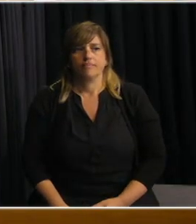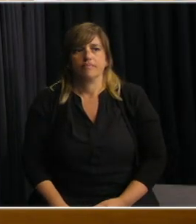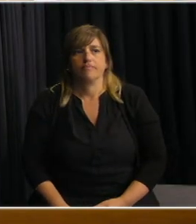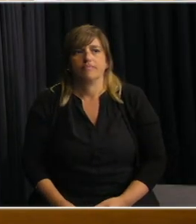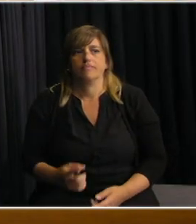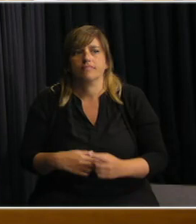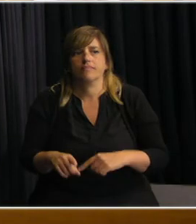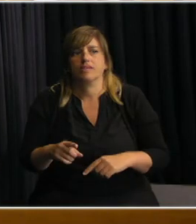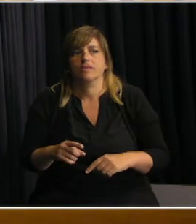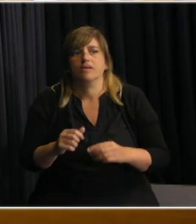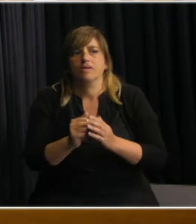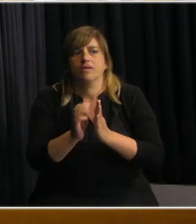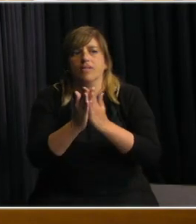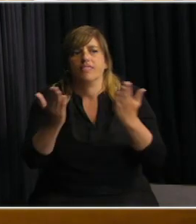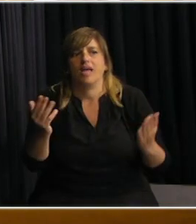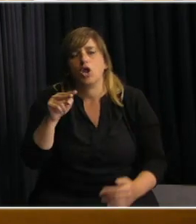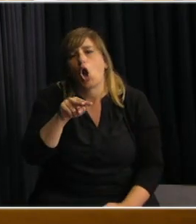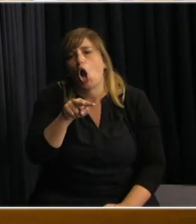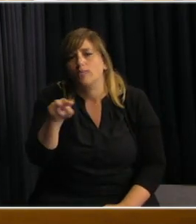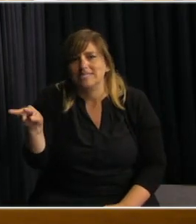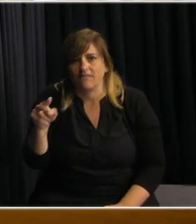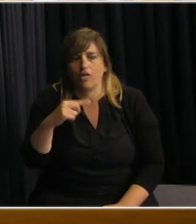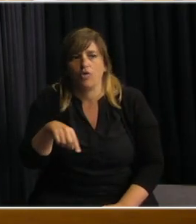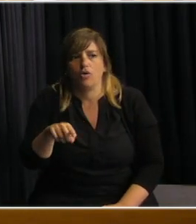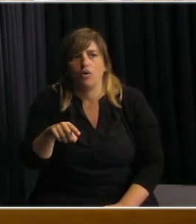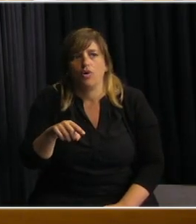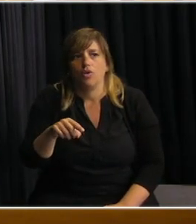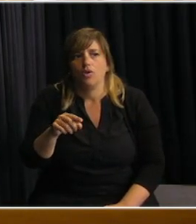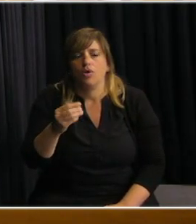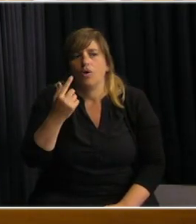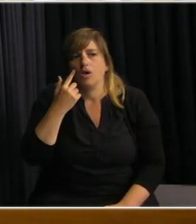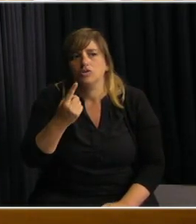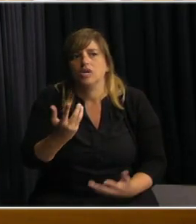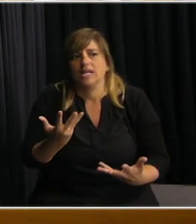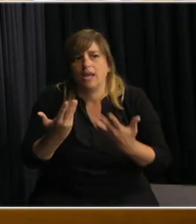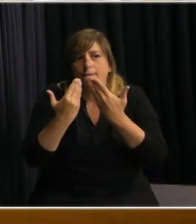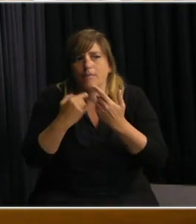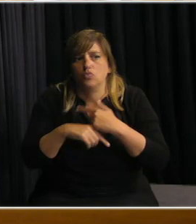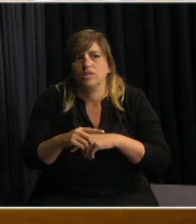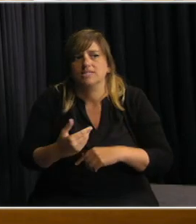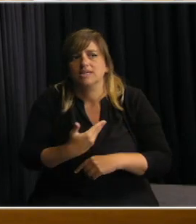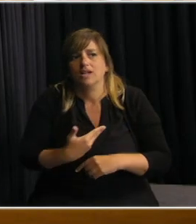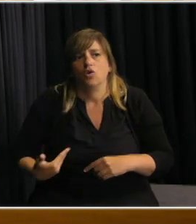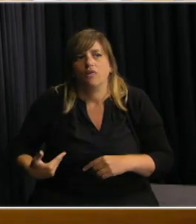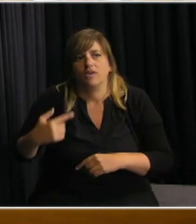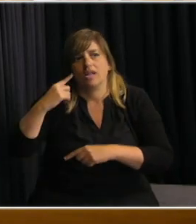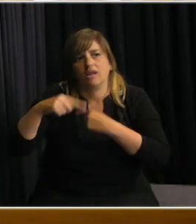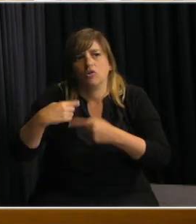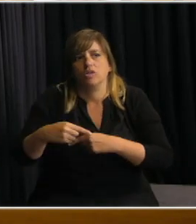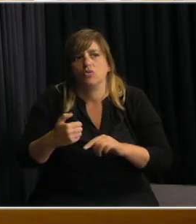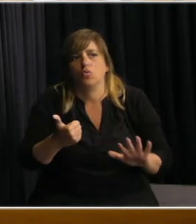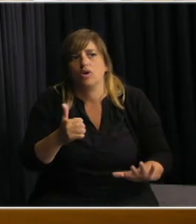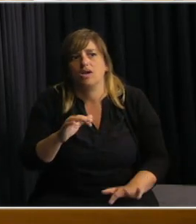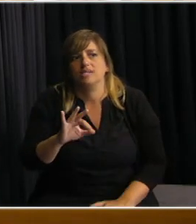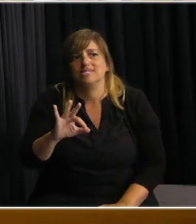Santiago Soravilla, del diario El Observador. Le quería consultar si el gobierno mantiene la intención de tener 600.000, de